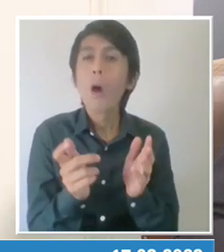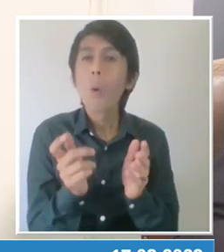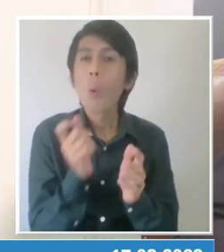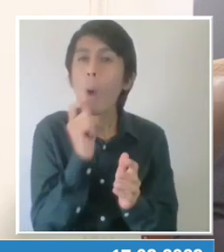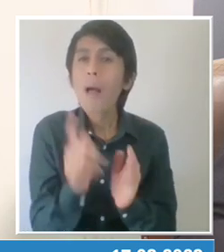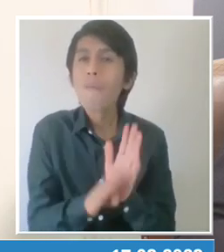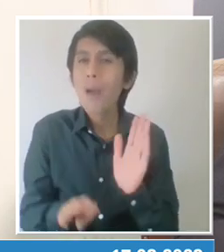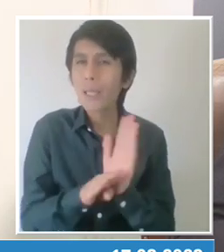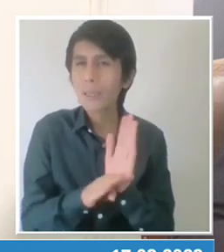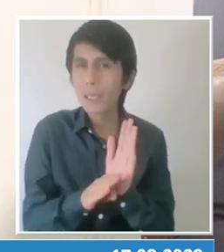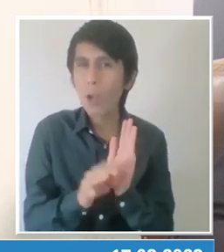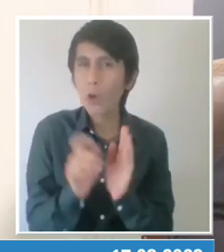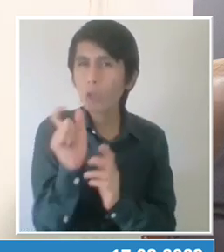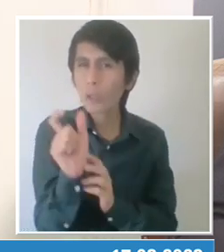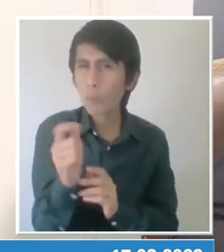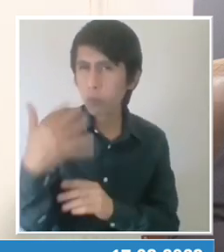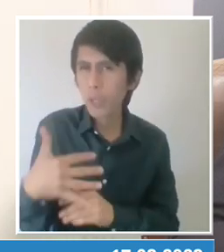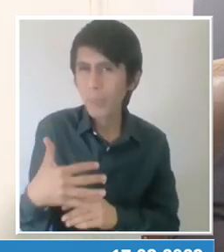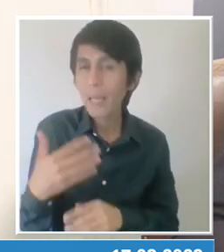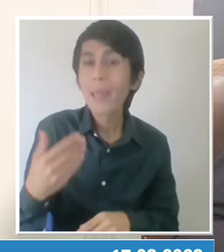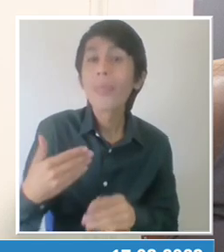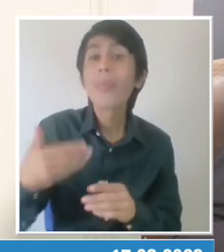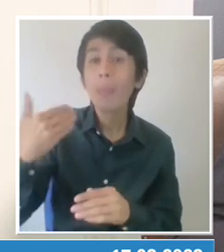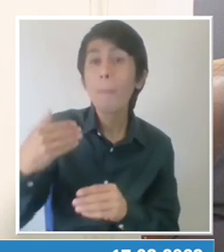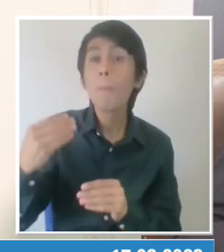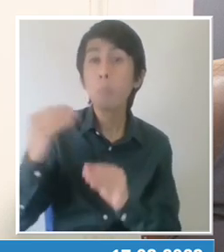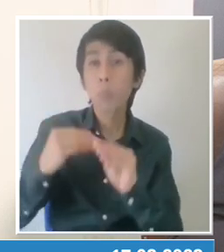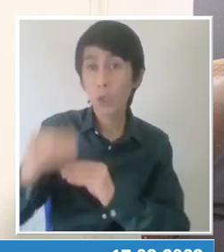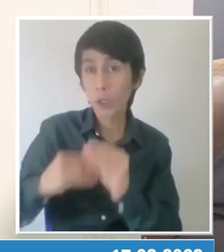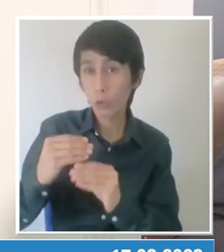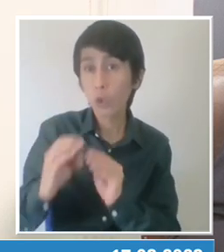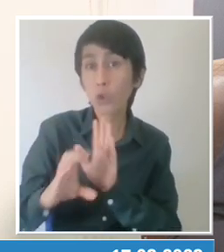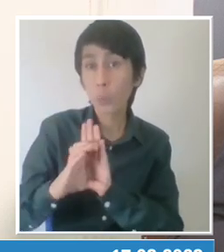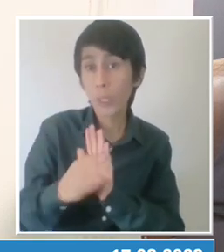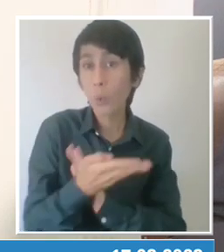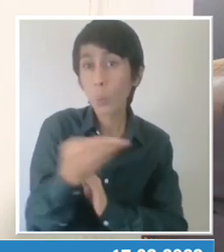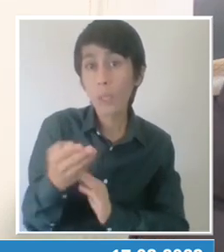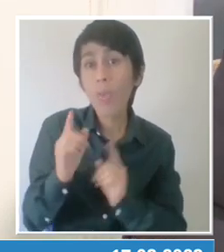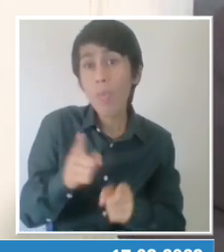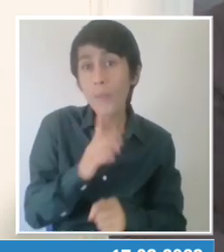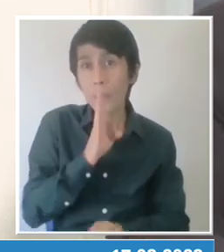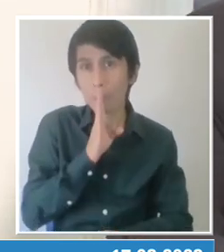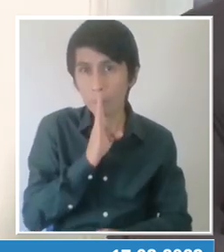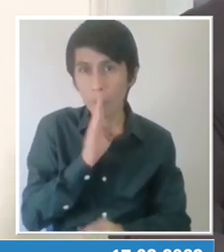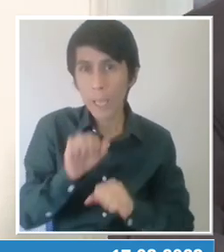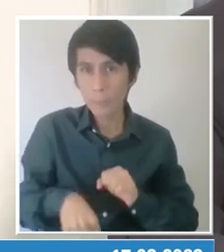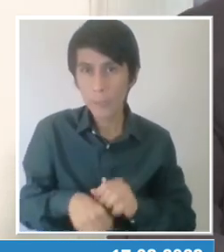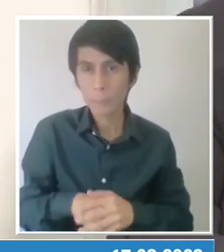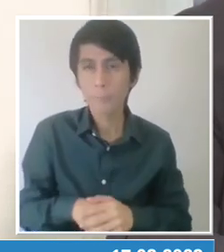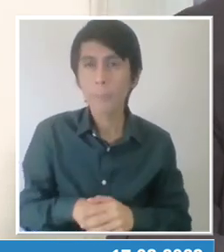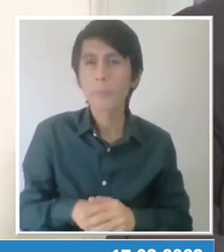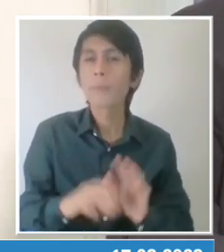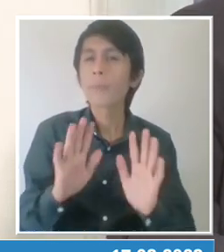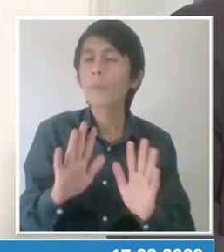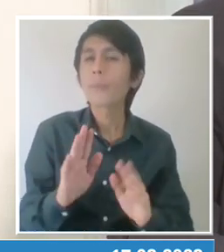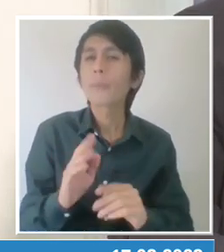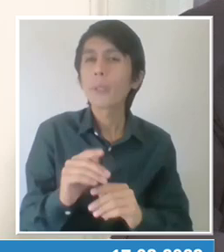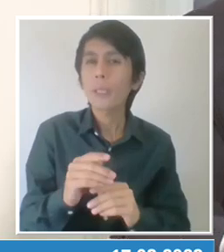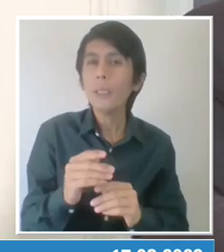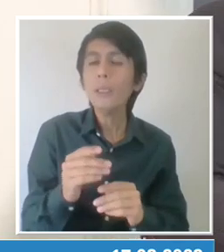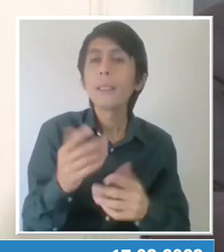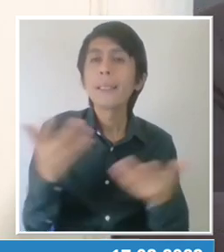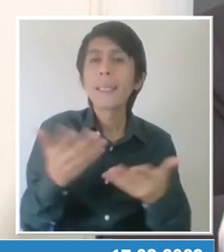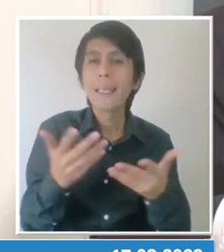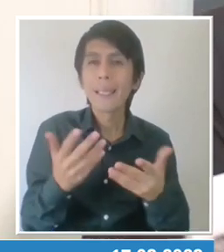del proceso constituyente que ustedes deben acatar. El bien común, ¿no es cierto?, espiritual y materialmente